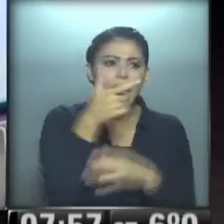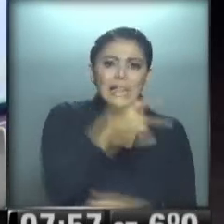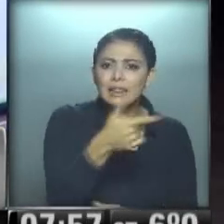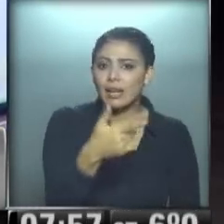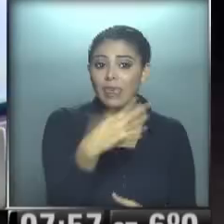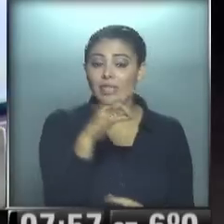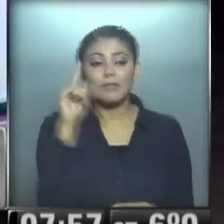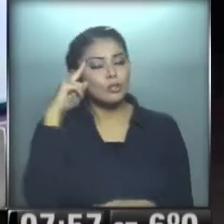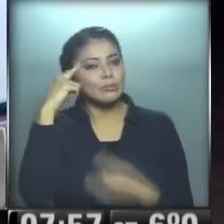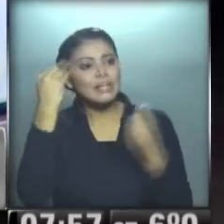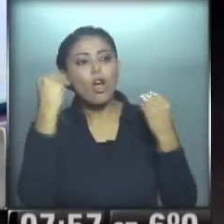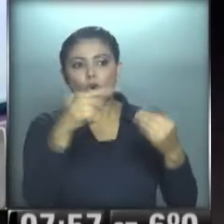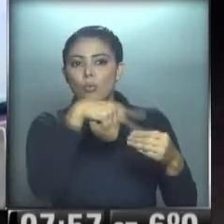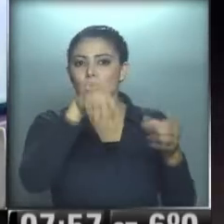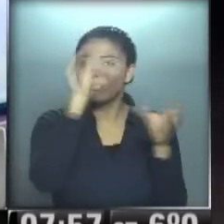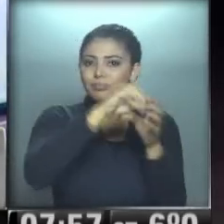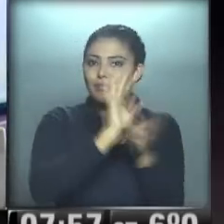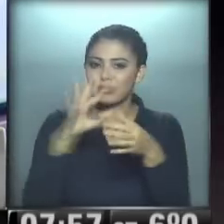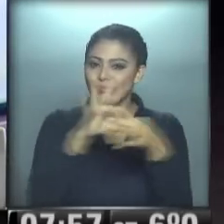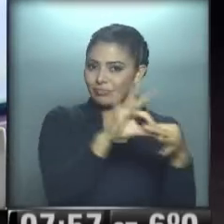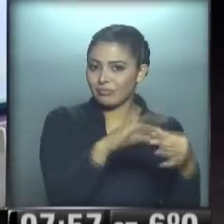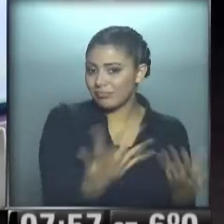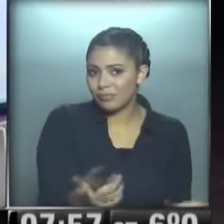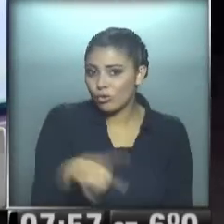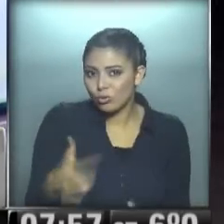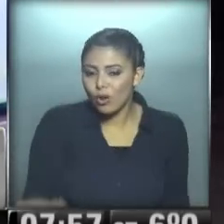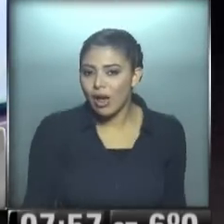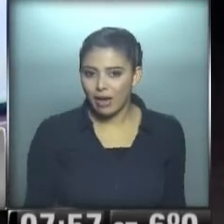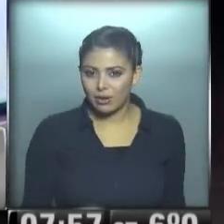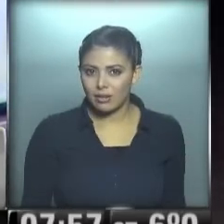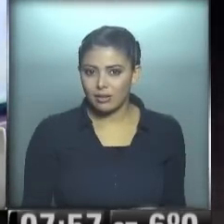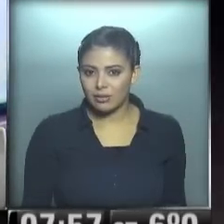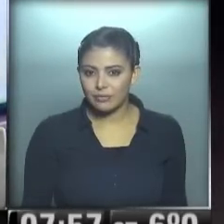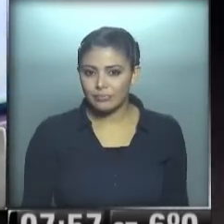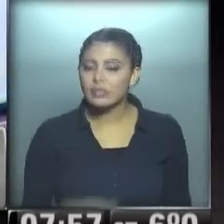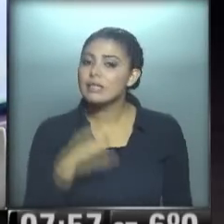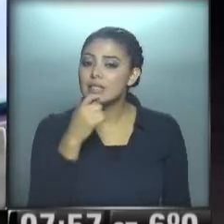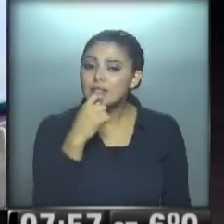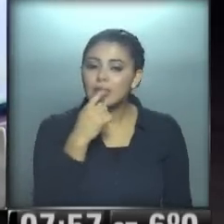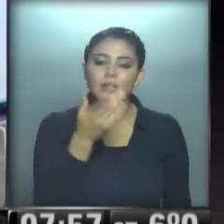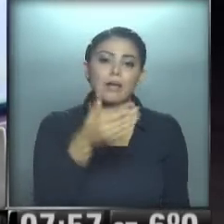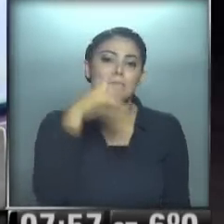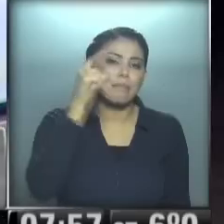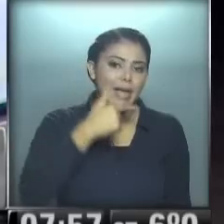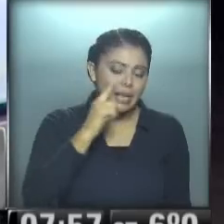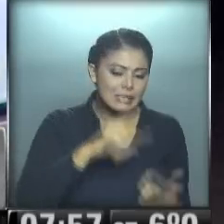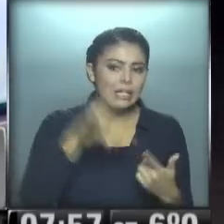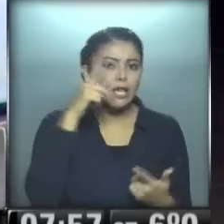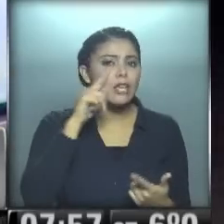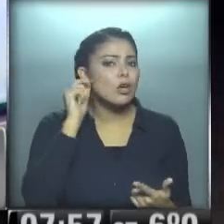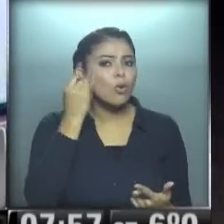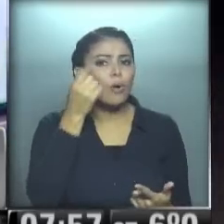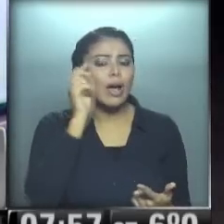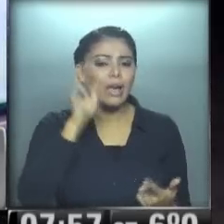buenos, tienes que adaptarte a ellos. No, no queda otra. Es decir, y teniendo a Messi, a Higuaín, ahora Agüero